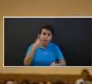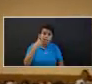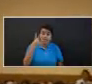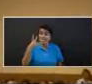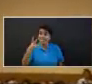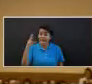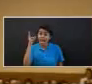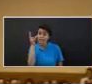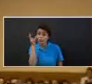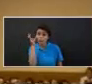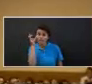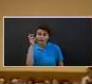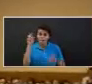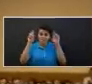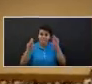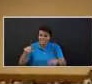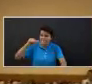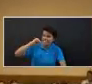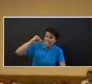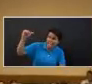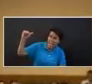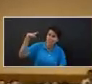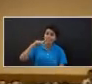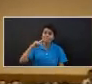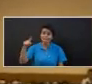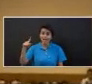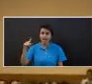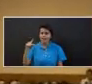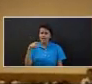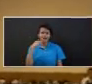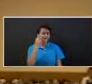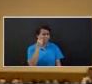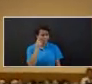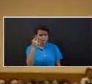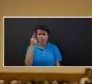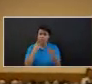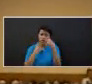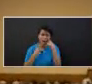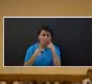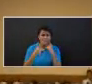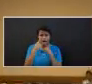escuchaba gente gritando y decía: Señor. Y el hombre se echó a llorar,